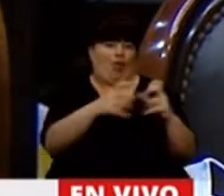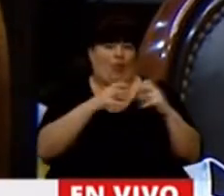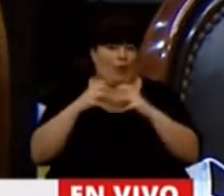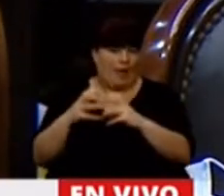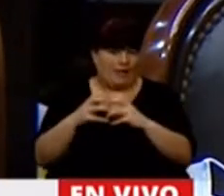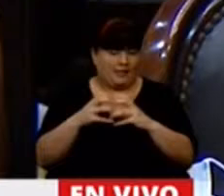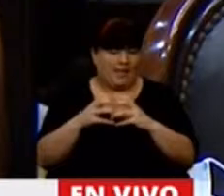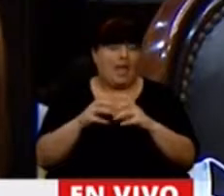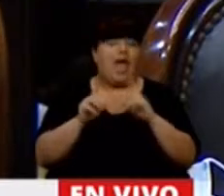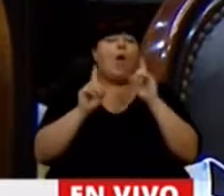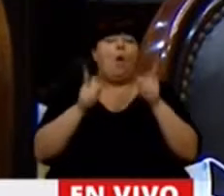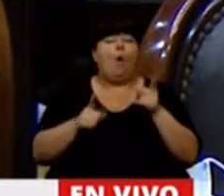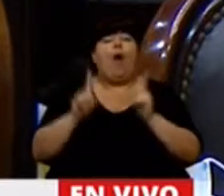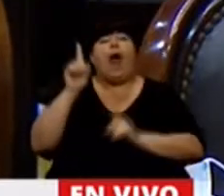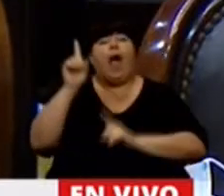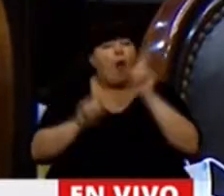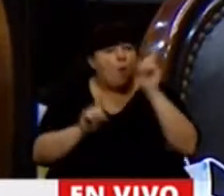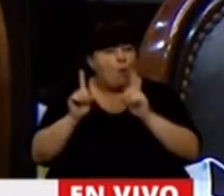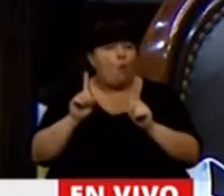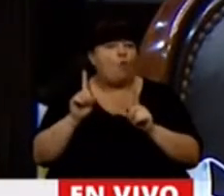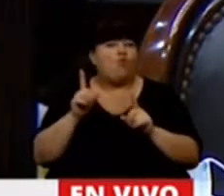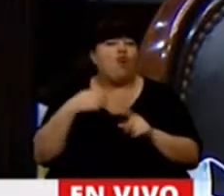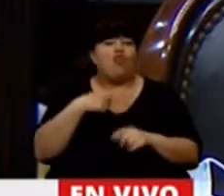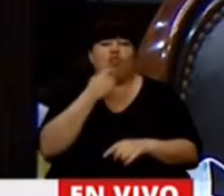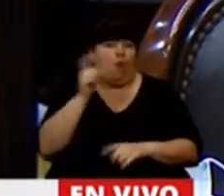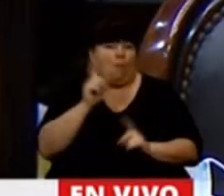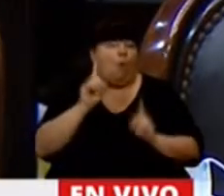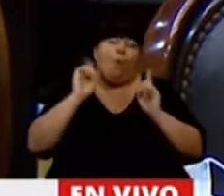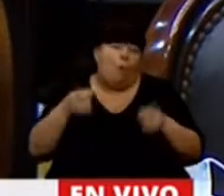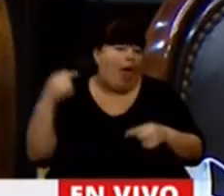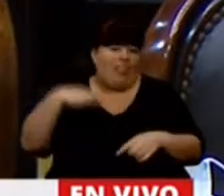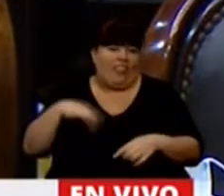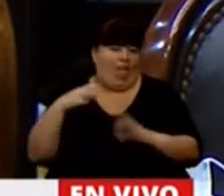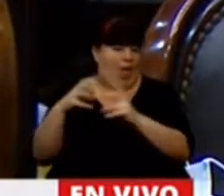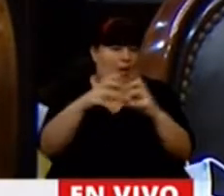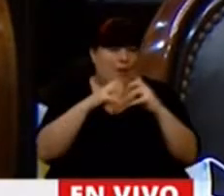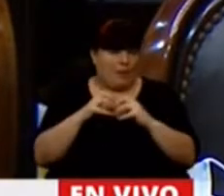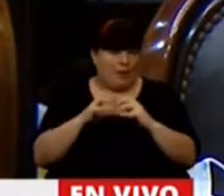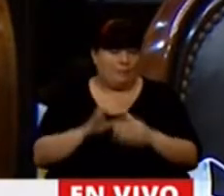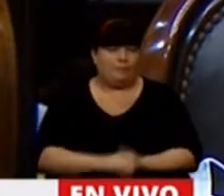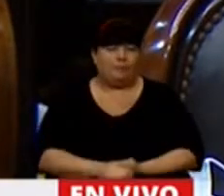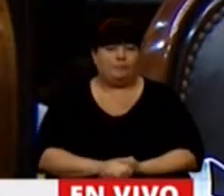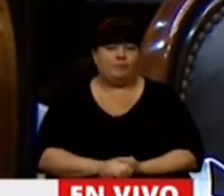debate, aunque a algunos no nos resulte tan simpático.